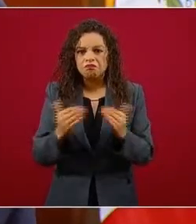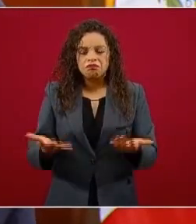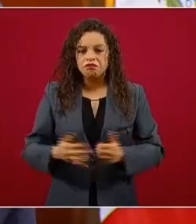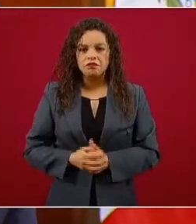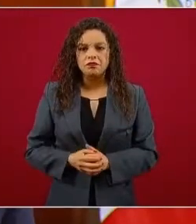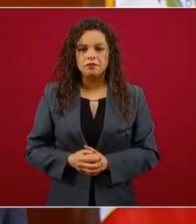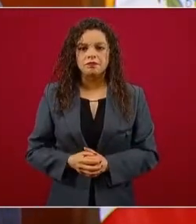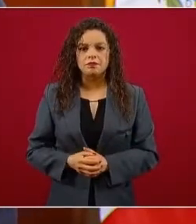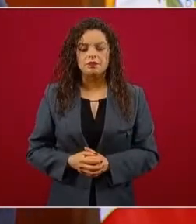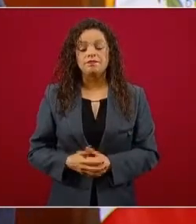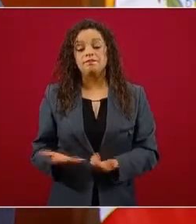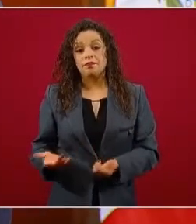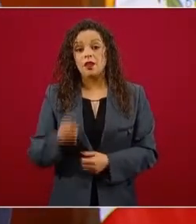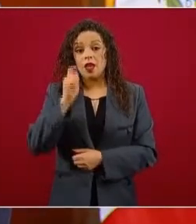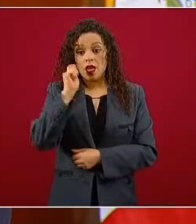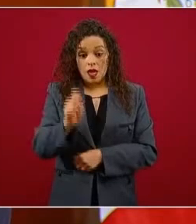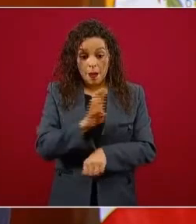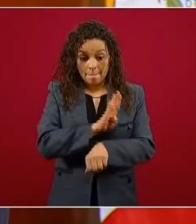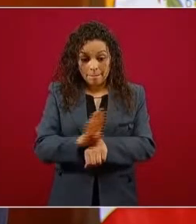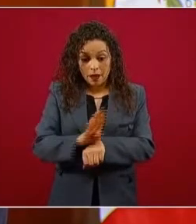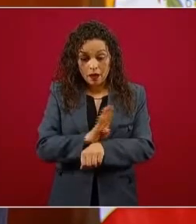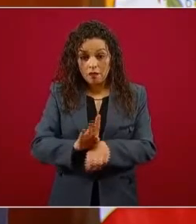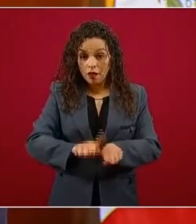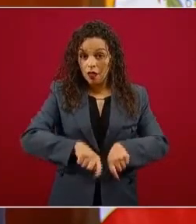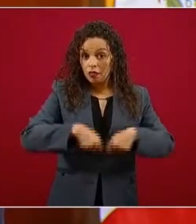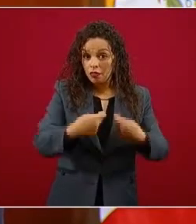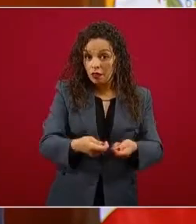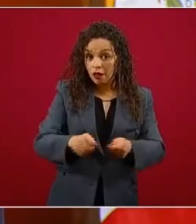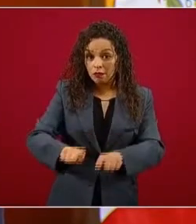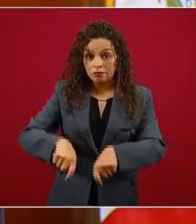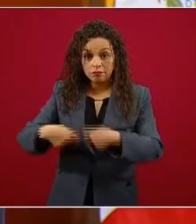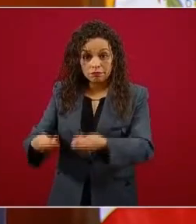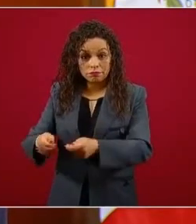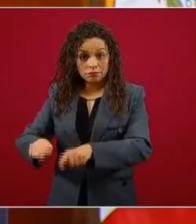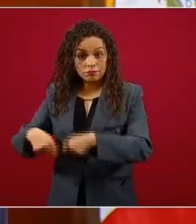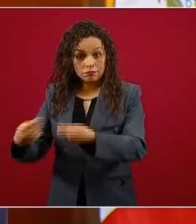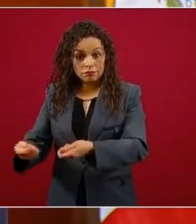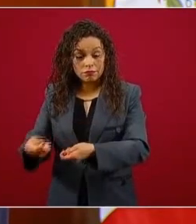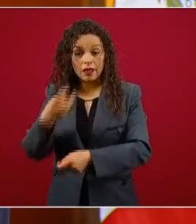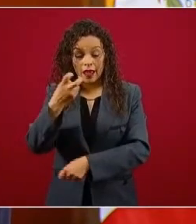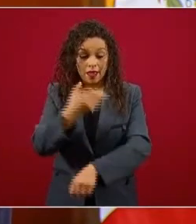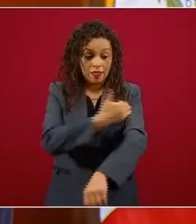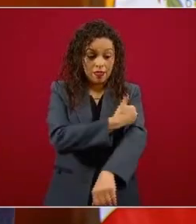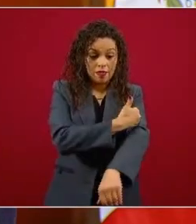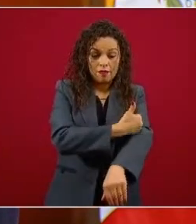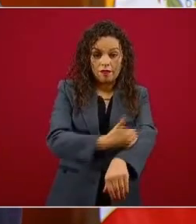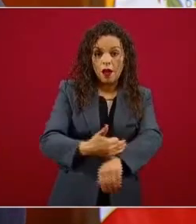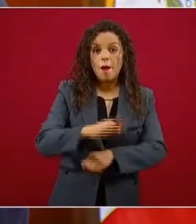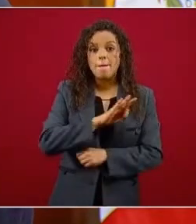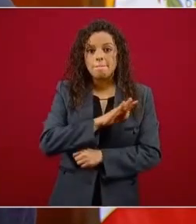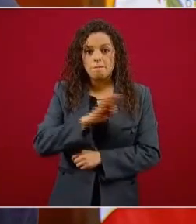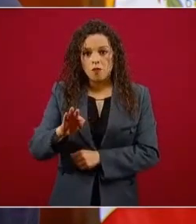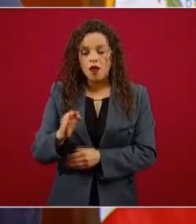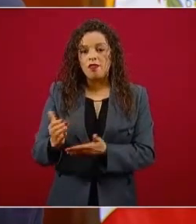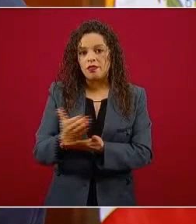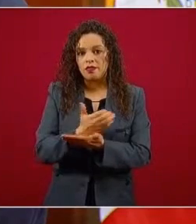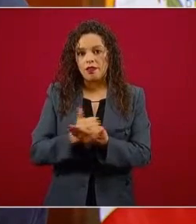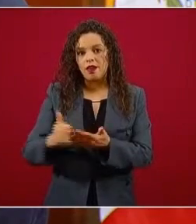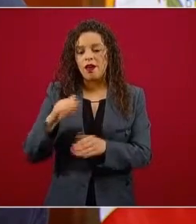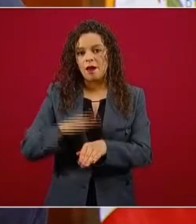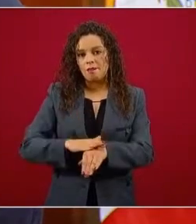sobre los beneficios que reciben y podrán acrecentar las familias de mejores ingresos en el